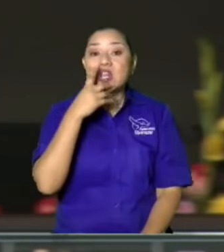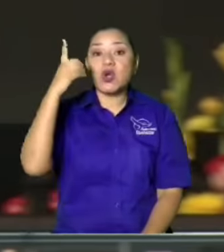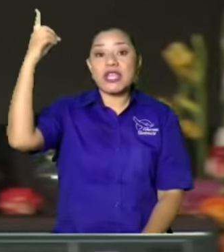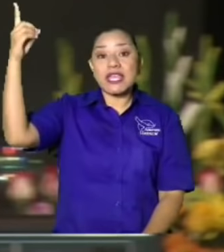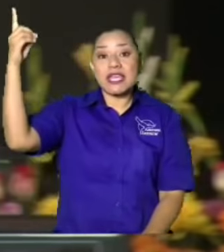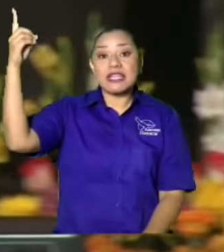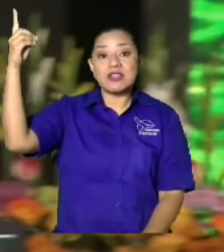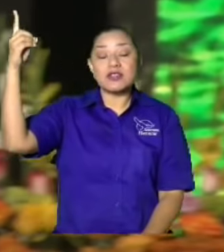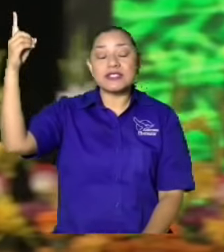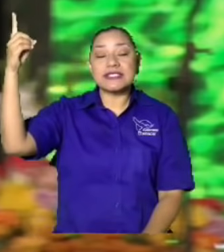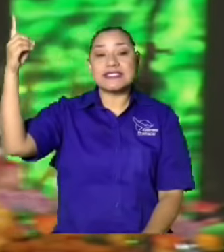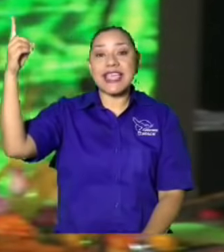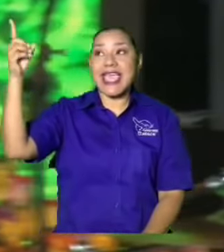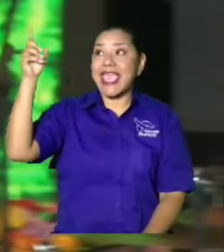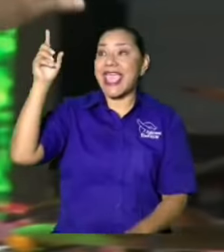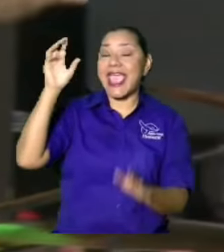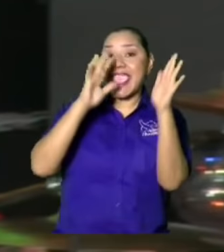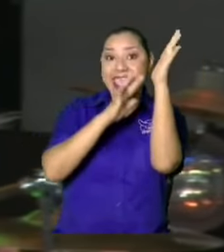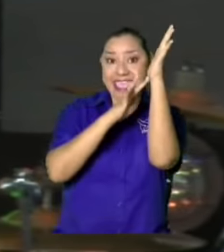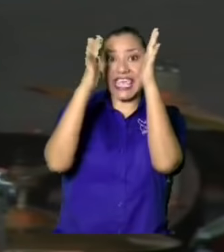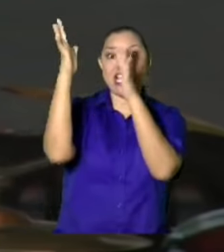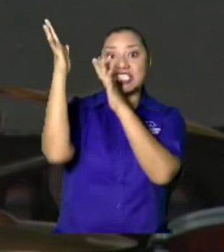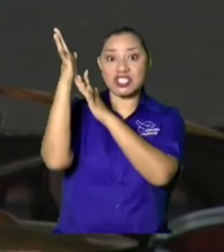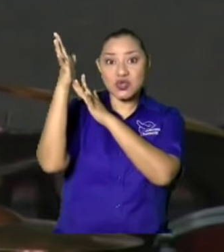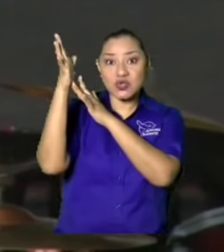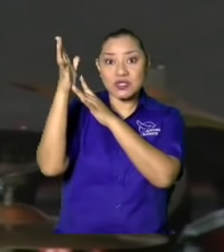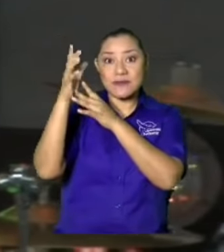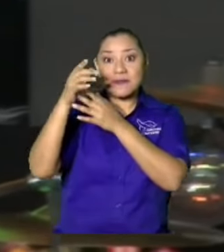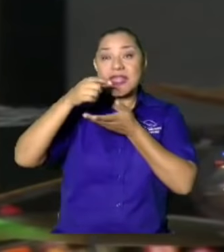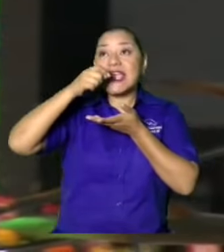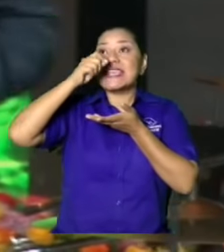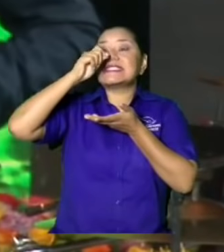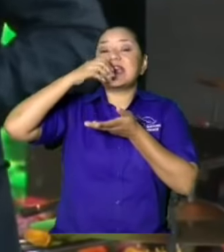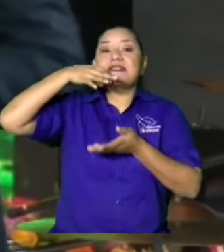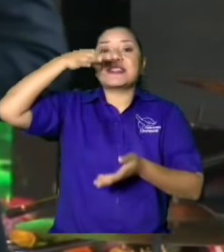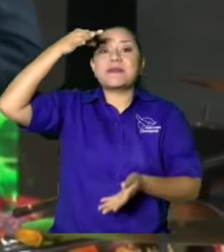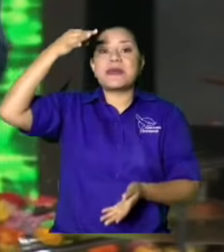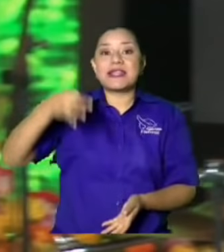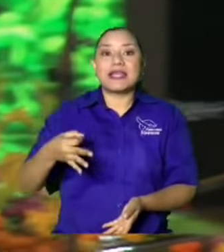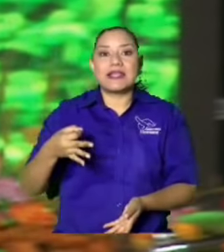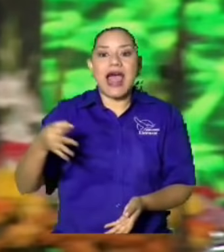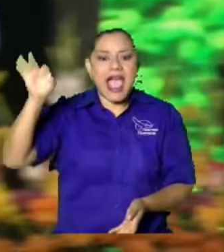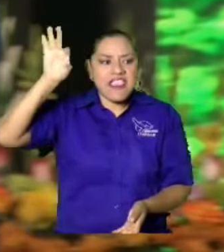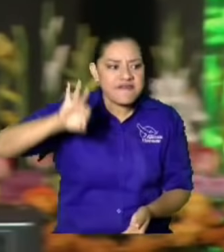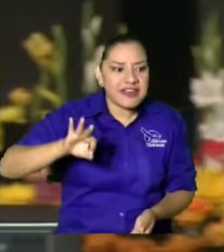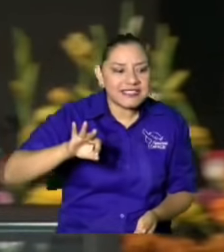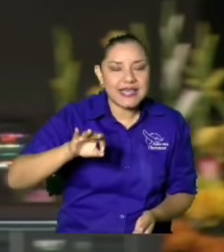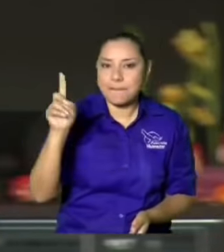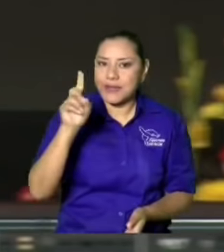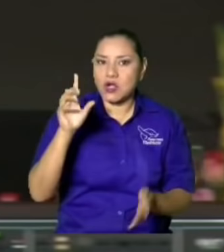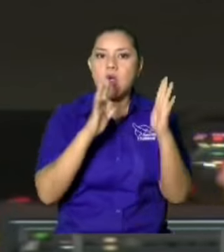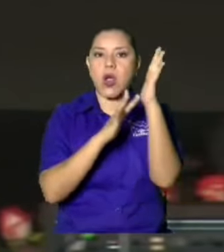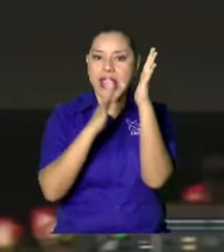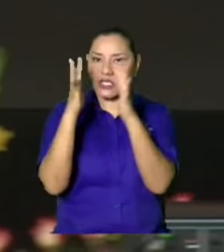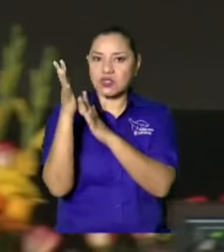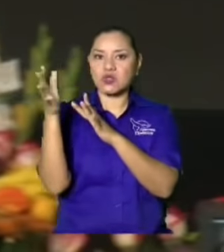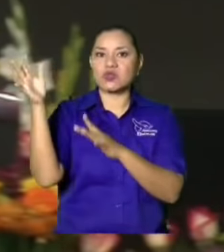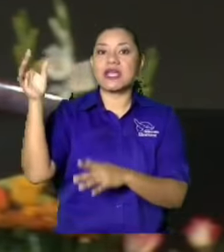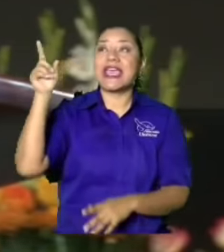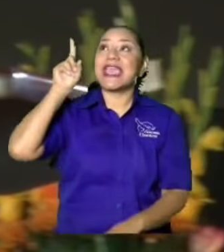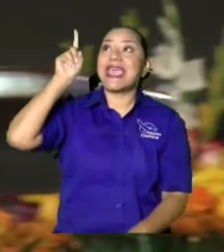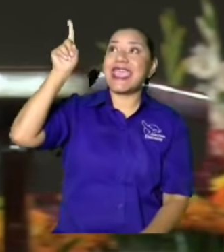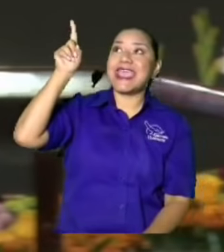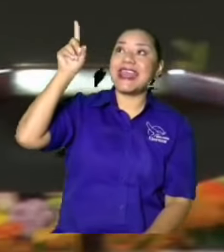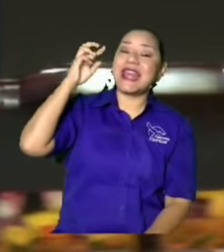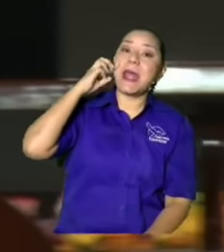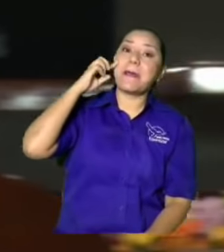Señor: yo soy la vid verdadera. Yo soy la vid verdadera, porque hay falsa, pero yo soy la vid verdadera. Mi padre